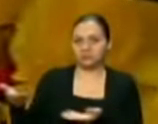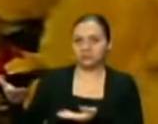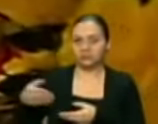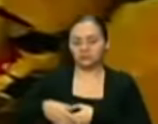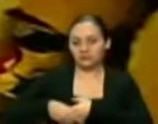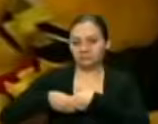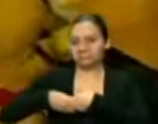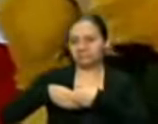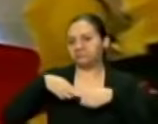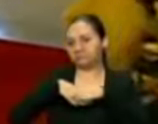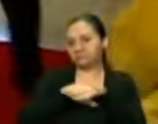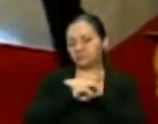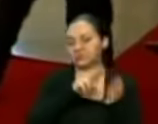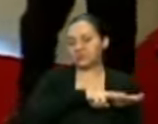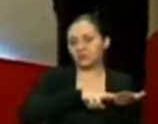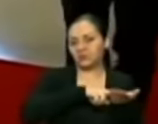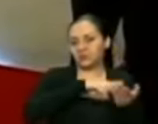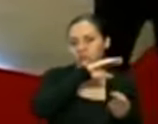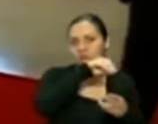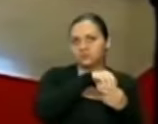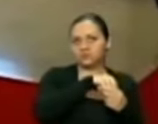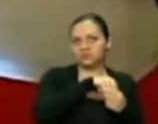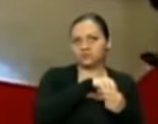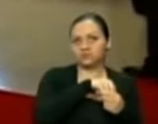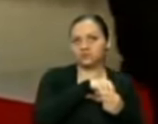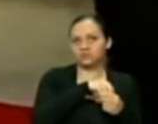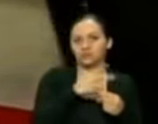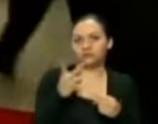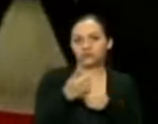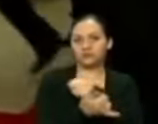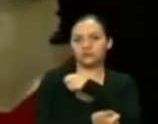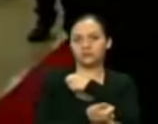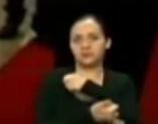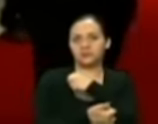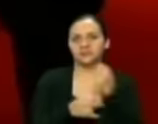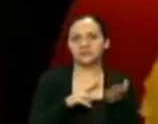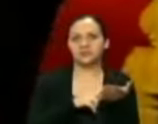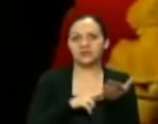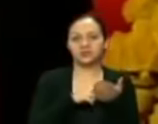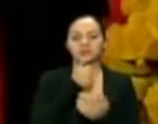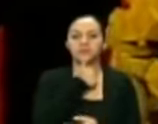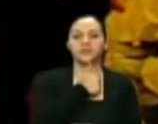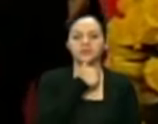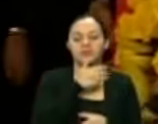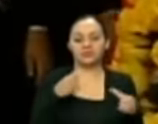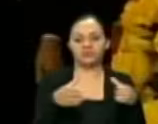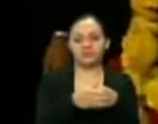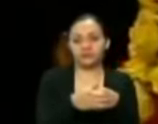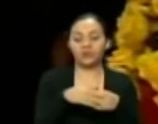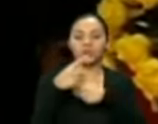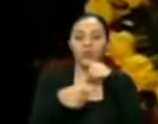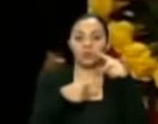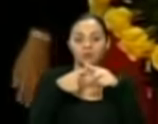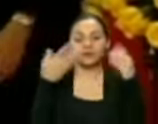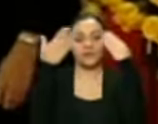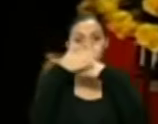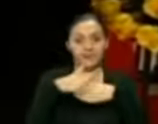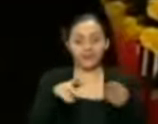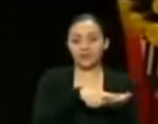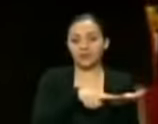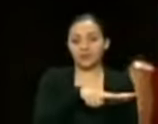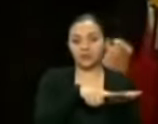para mantener precisamente esta cita binacional, esta reunión privada. Luego que culmine esto, María